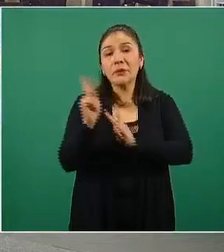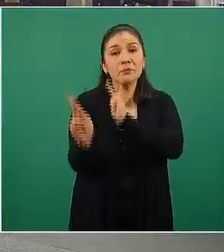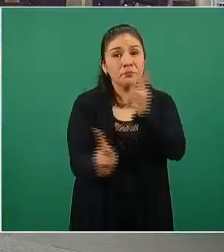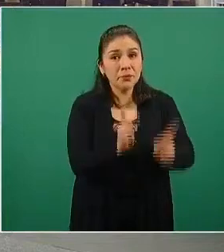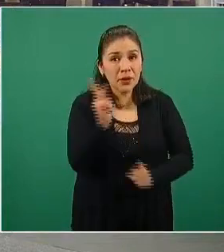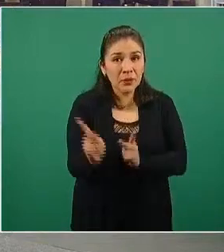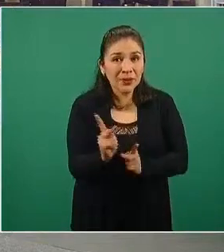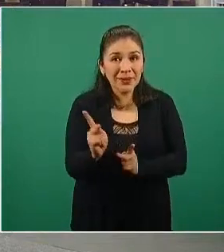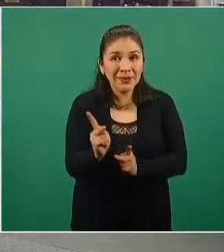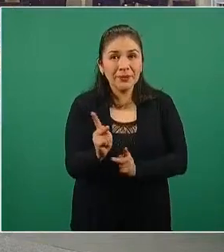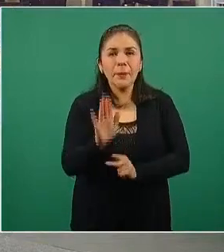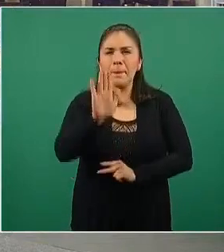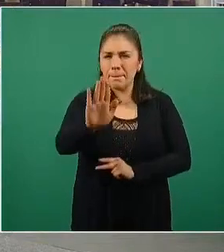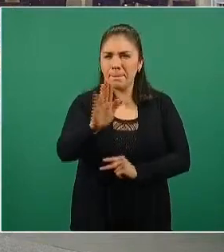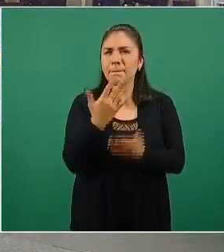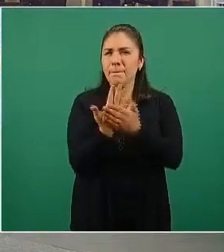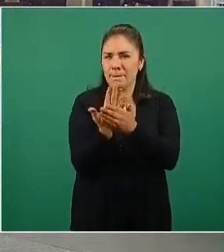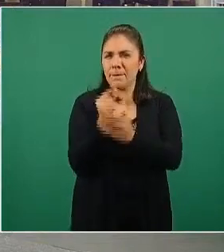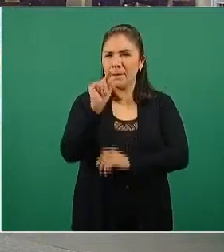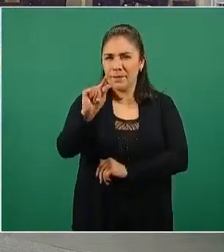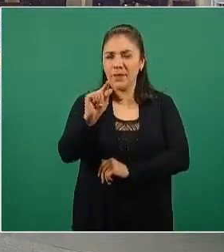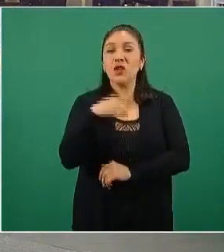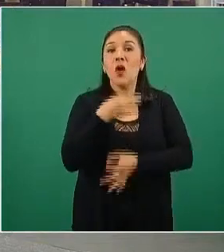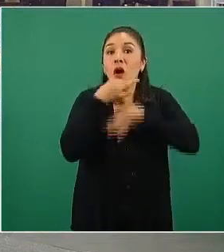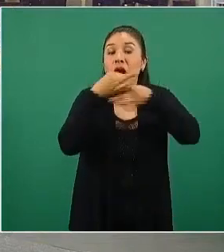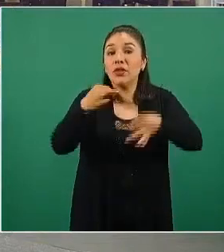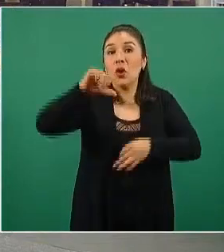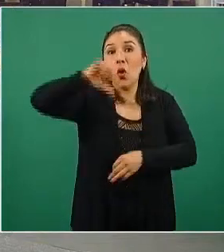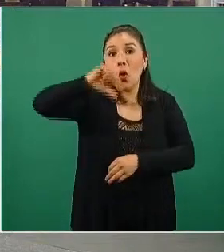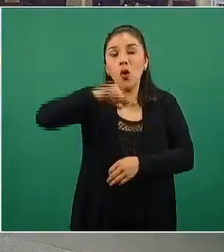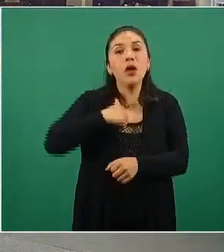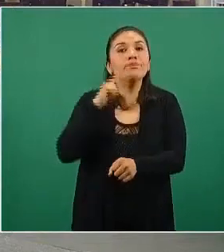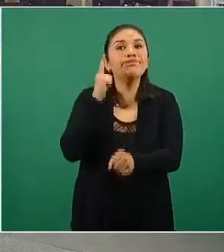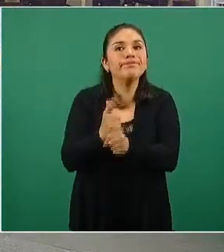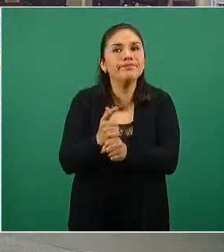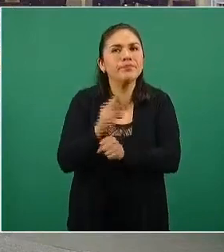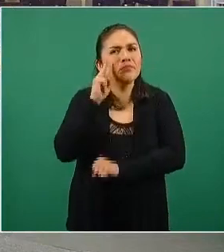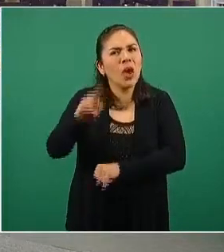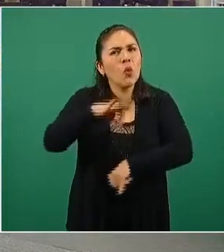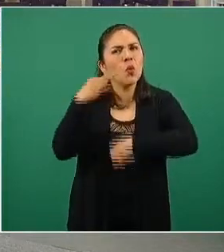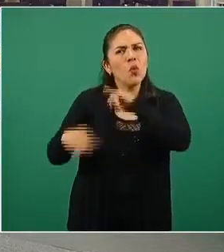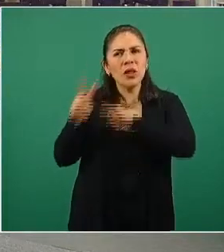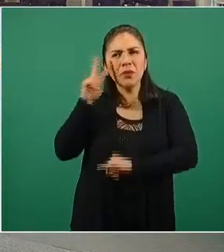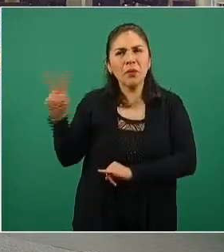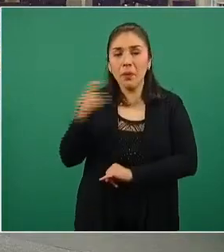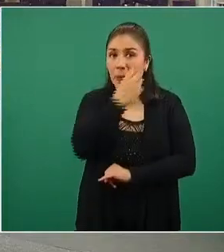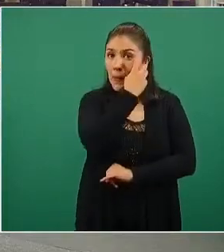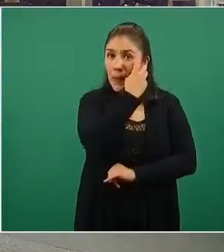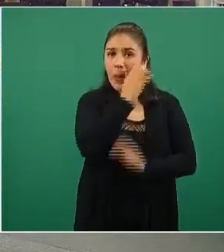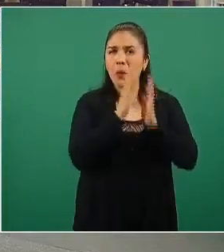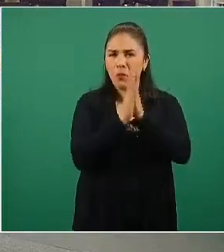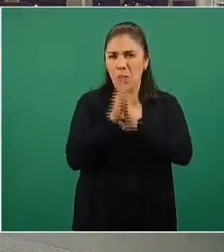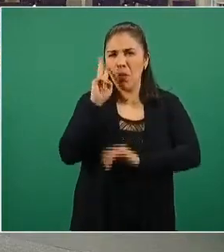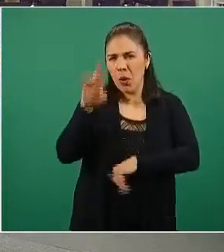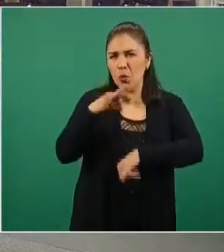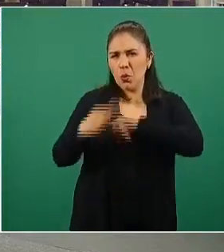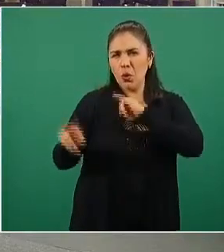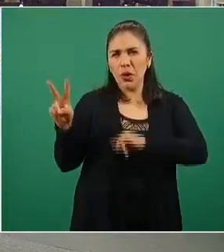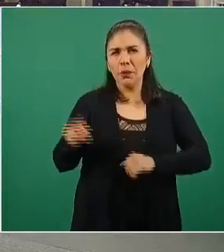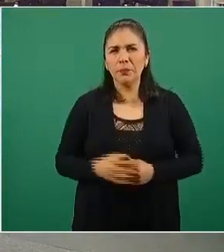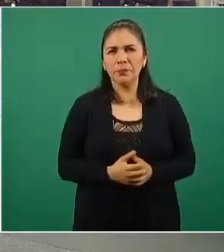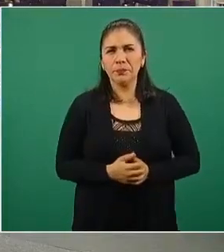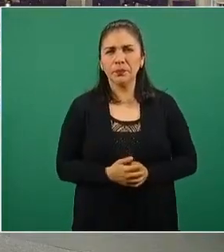y… Momento, vamos a hacer una alerta. Hoy detectamos lo que se ve en la última diapositiva. Si me pasa ahora sí la